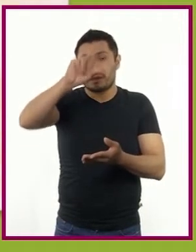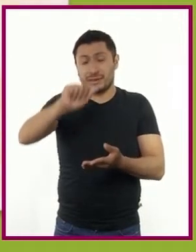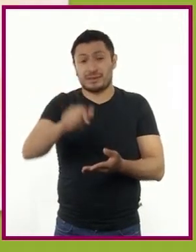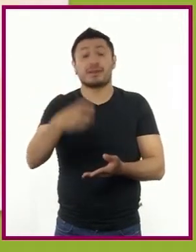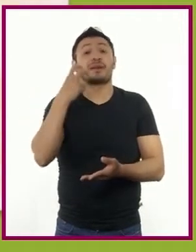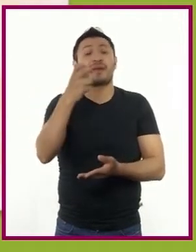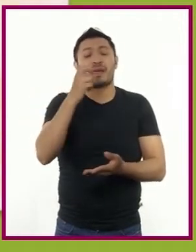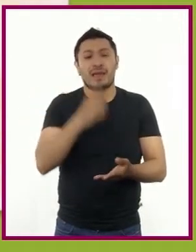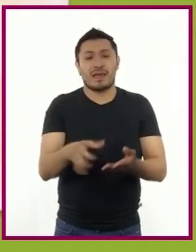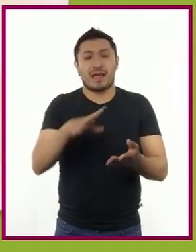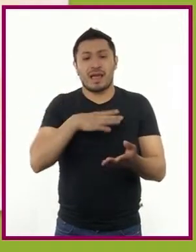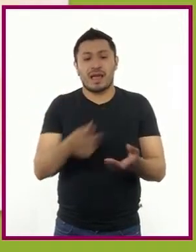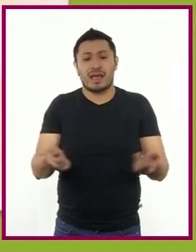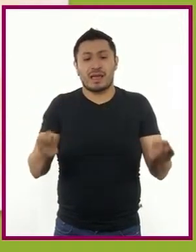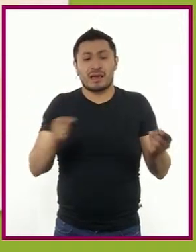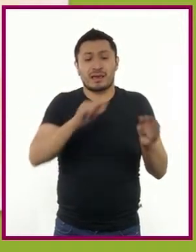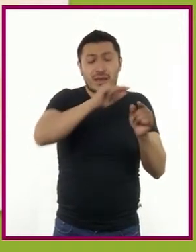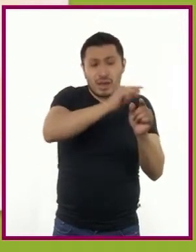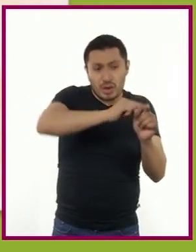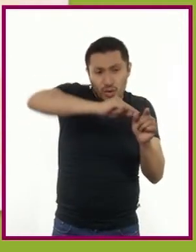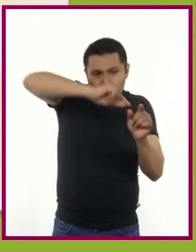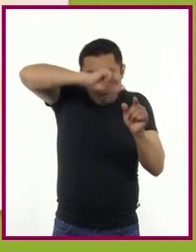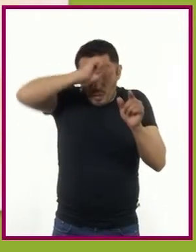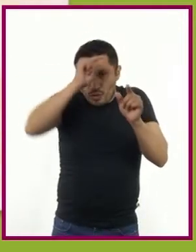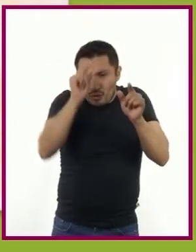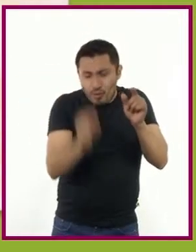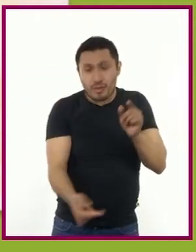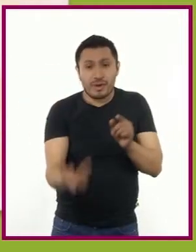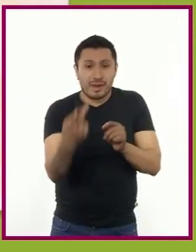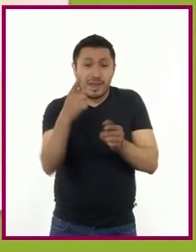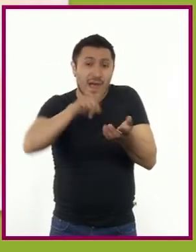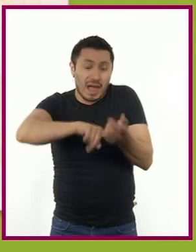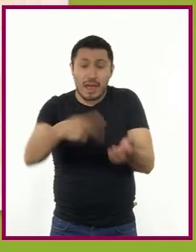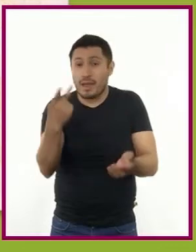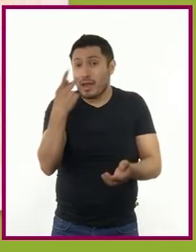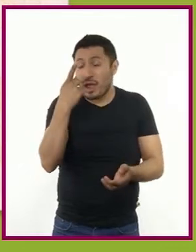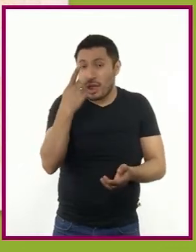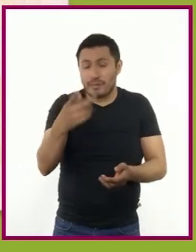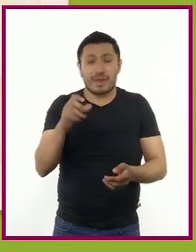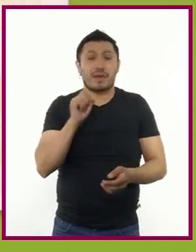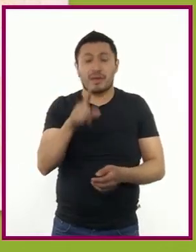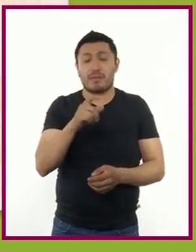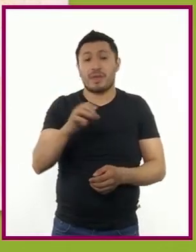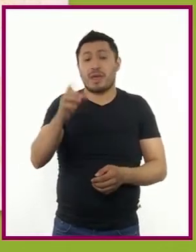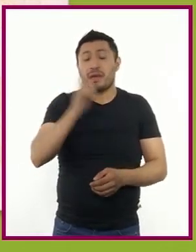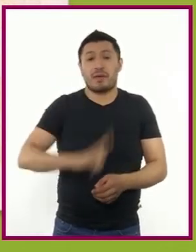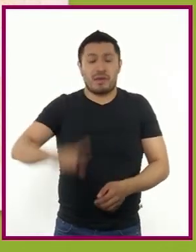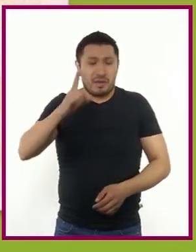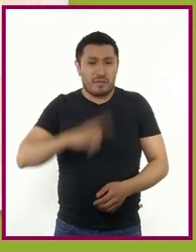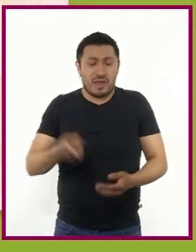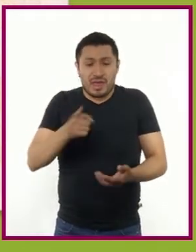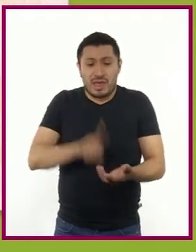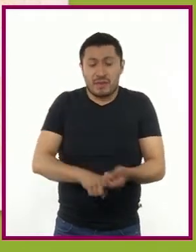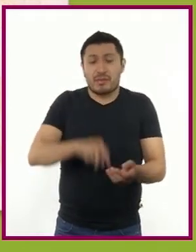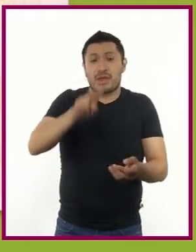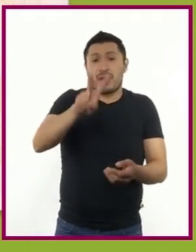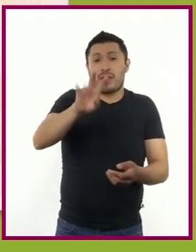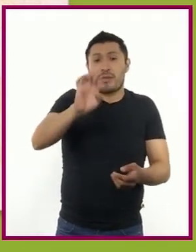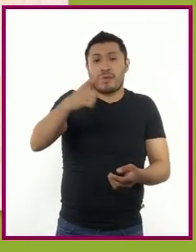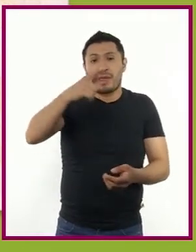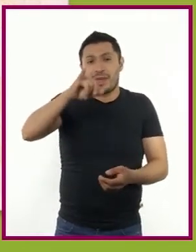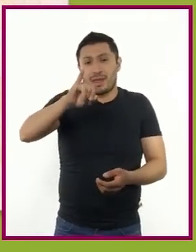Esta es el conducto por el cual se excreta la orina. Inicia en la vejiga y termina en el orificio